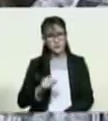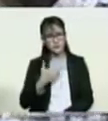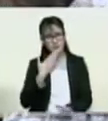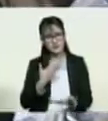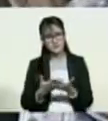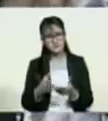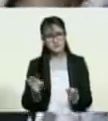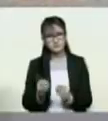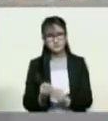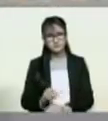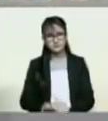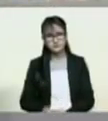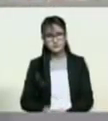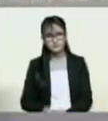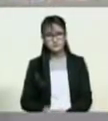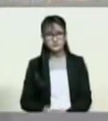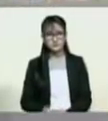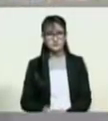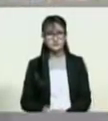Gracias.